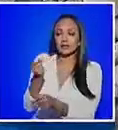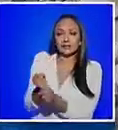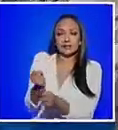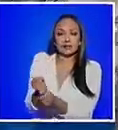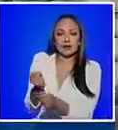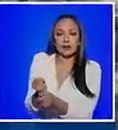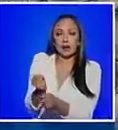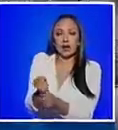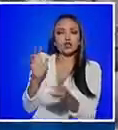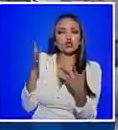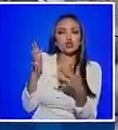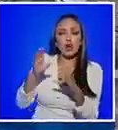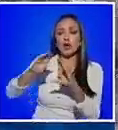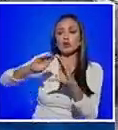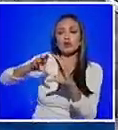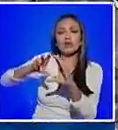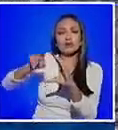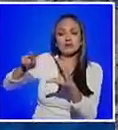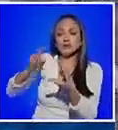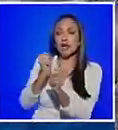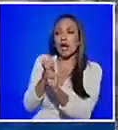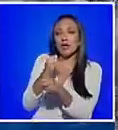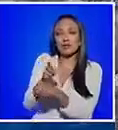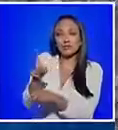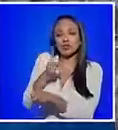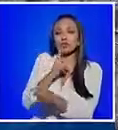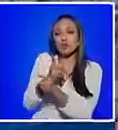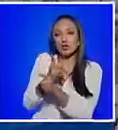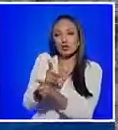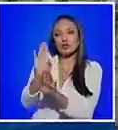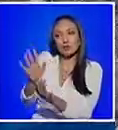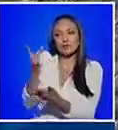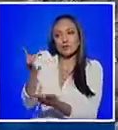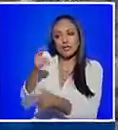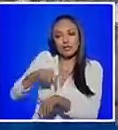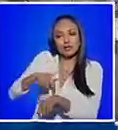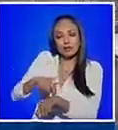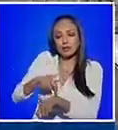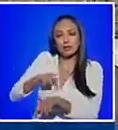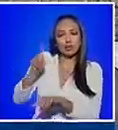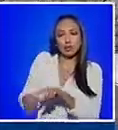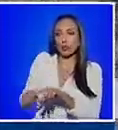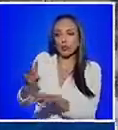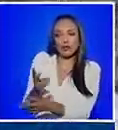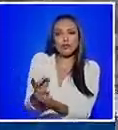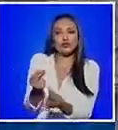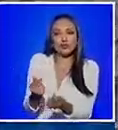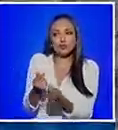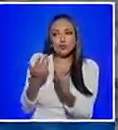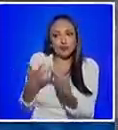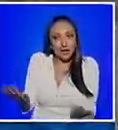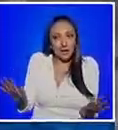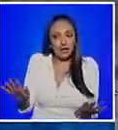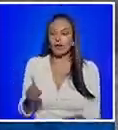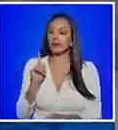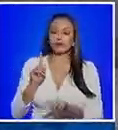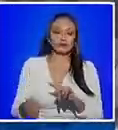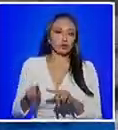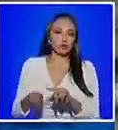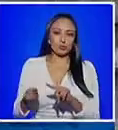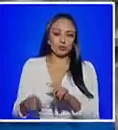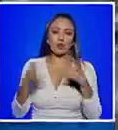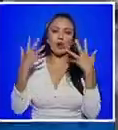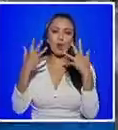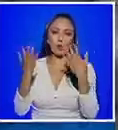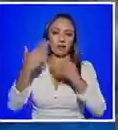realizándose, que no tenían esa pieza. Pero están fabricando. Sí, que por ese motivo no podían realizar todavía terminar la